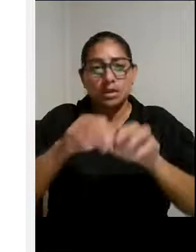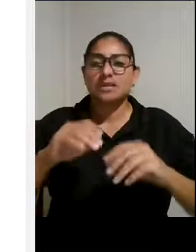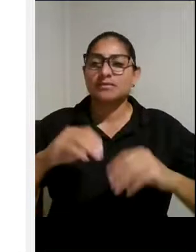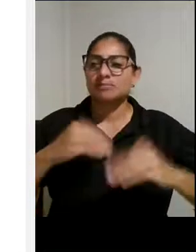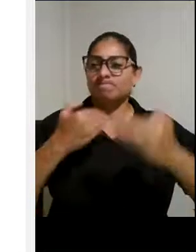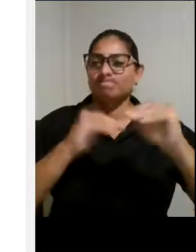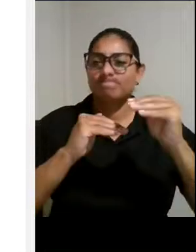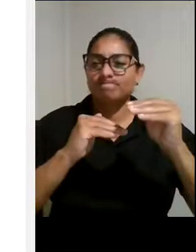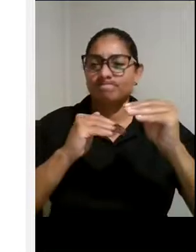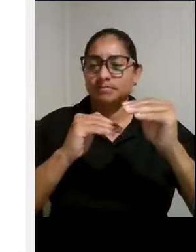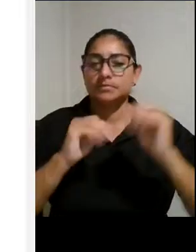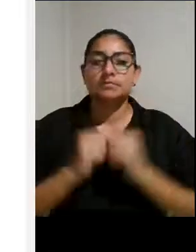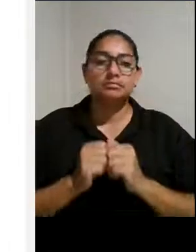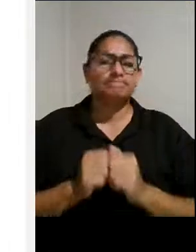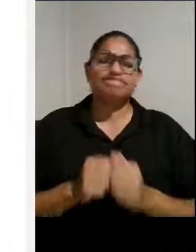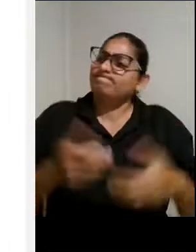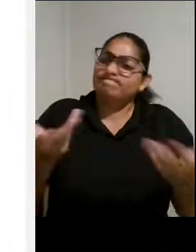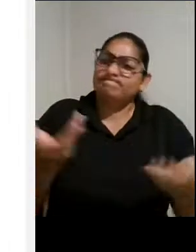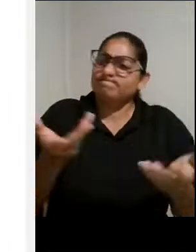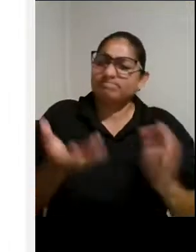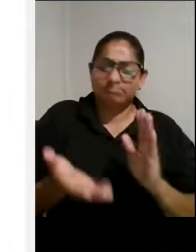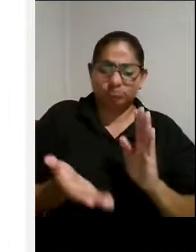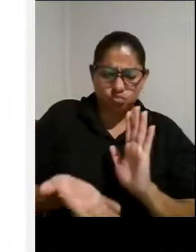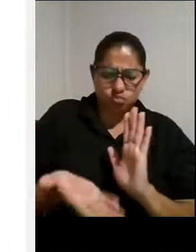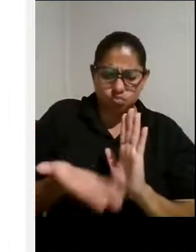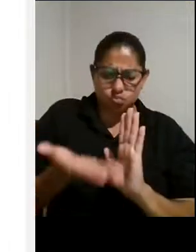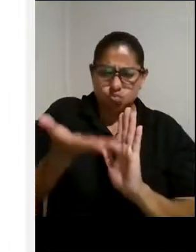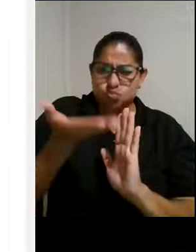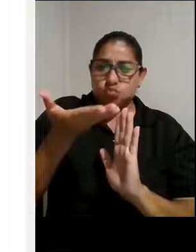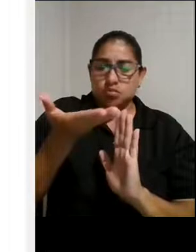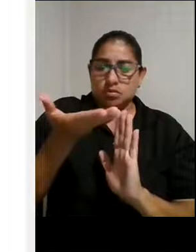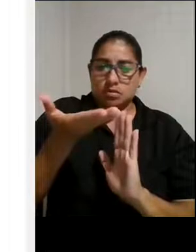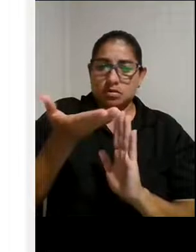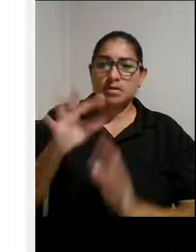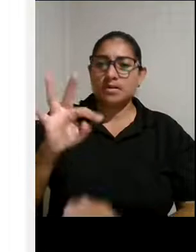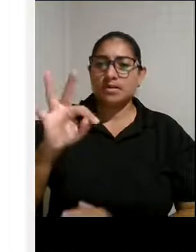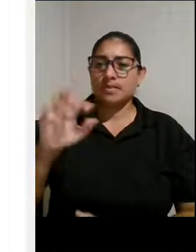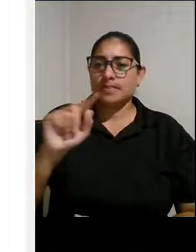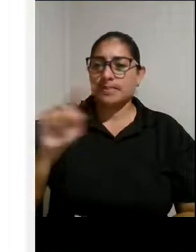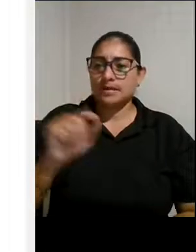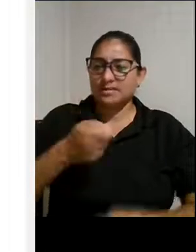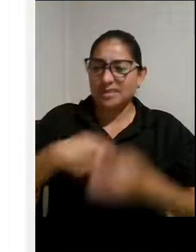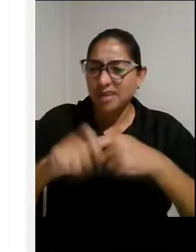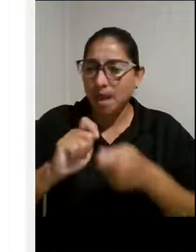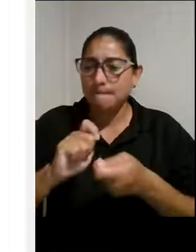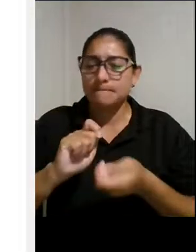Para entender lo que son incrementos y las tasas de cambio,